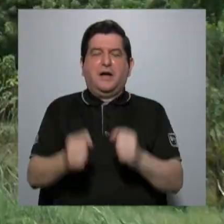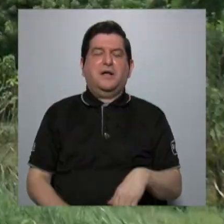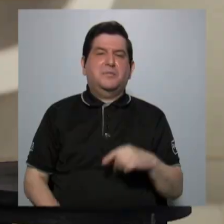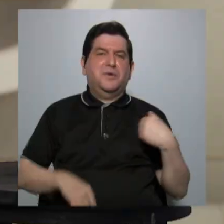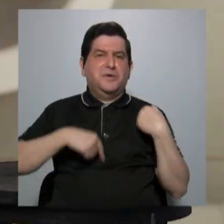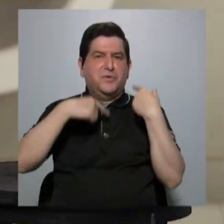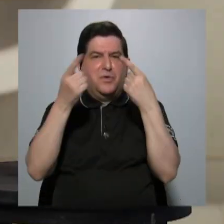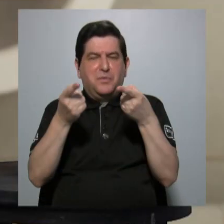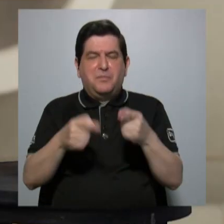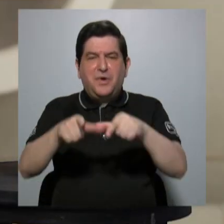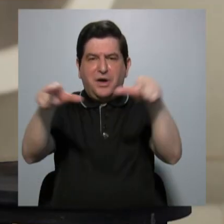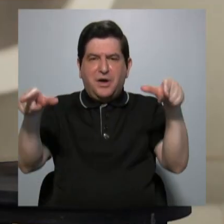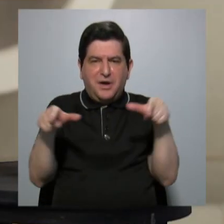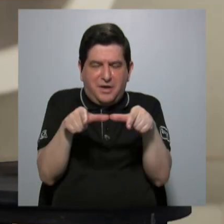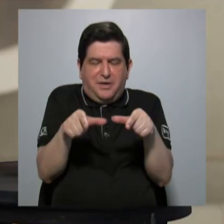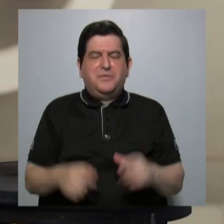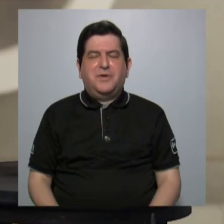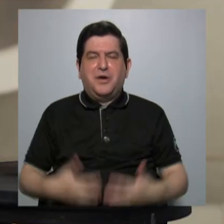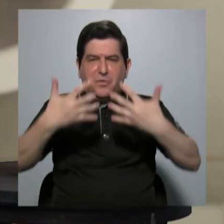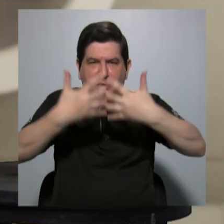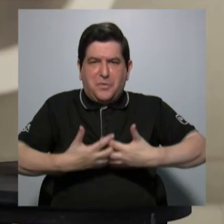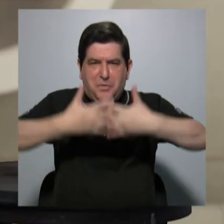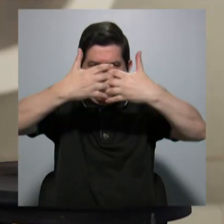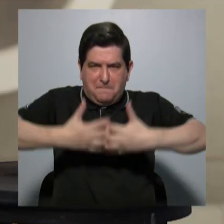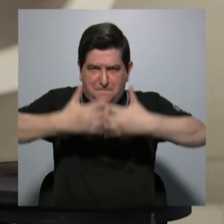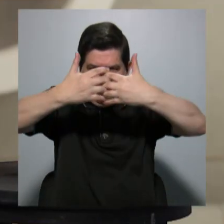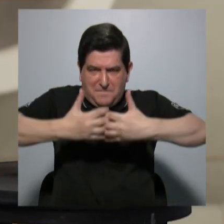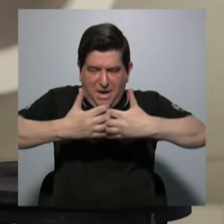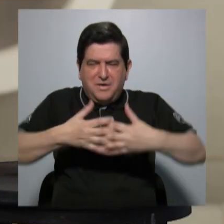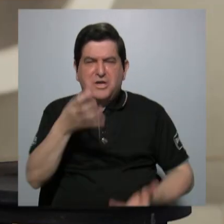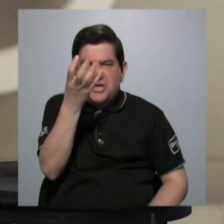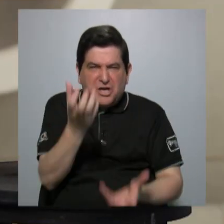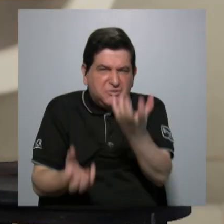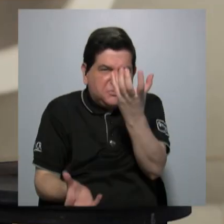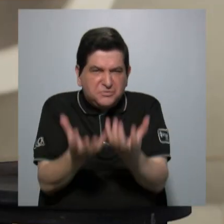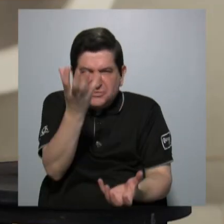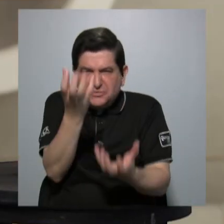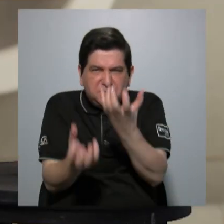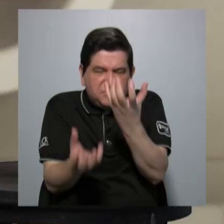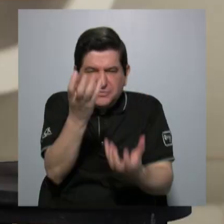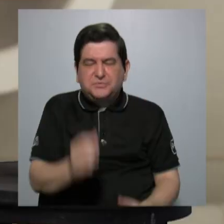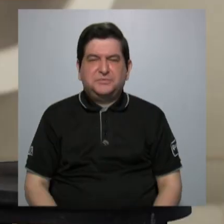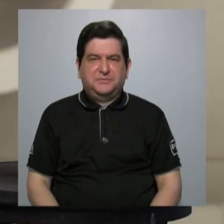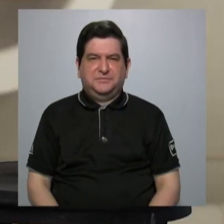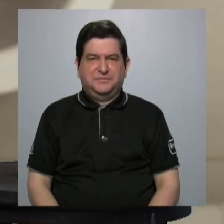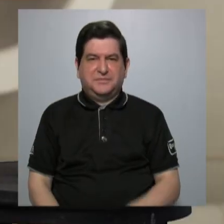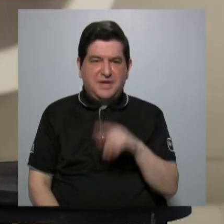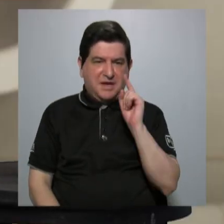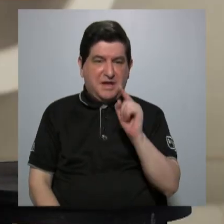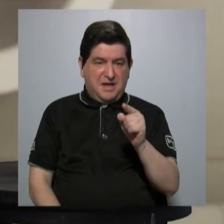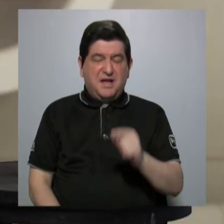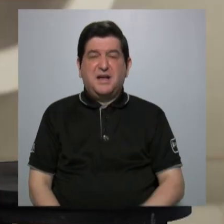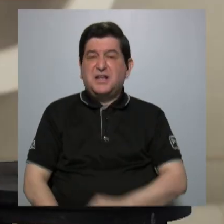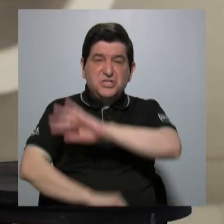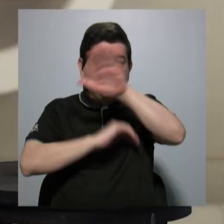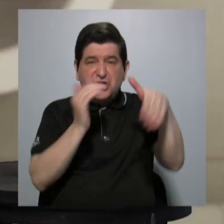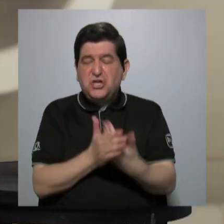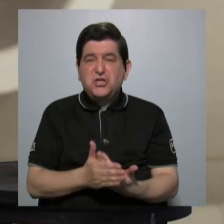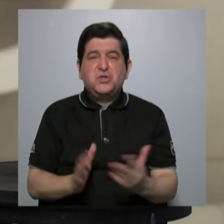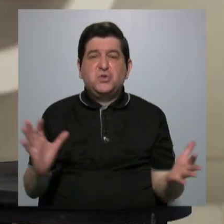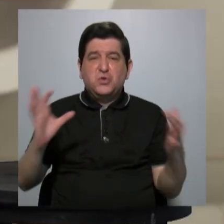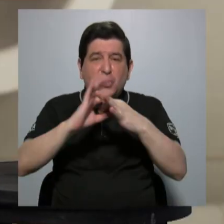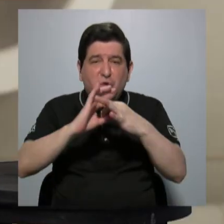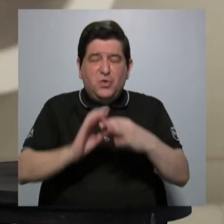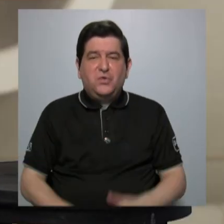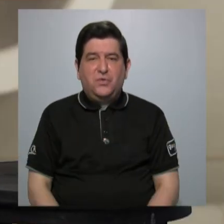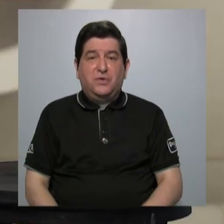una tolva donde hay un incinerador, que es una máquina, una caldera, para ponerlo así, donde quemamos los residuos, los echamos mezclados